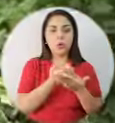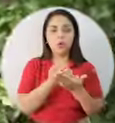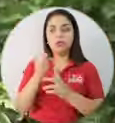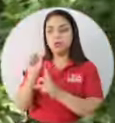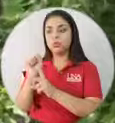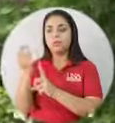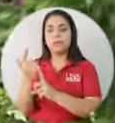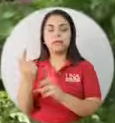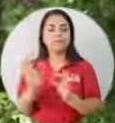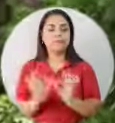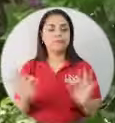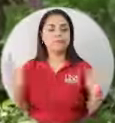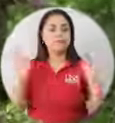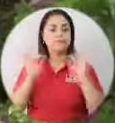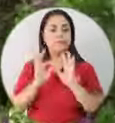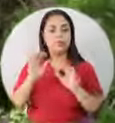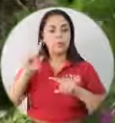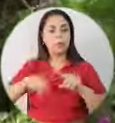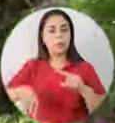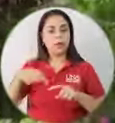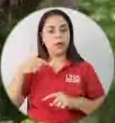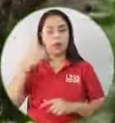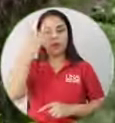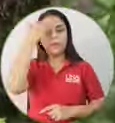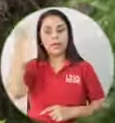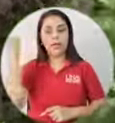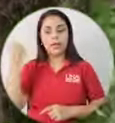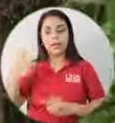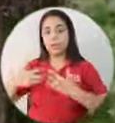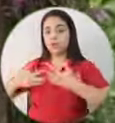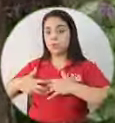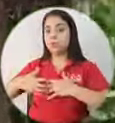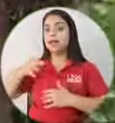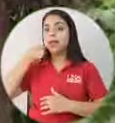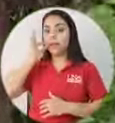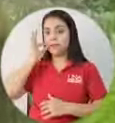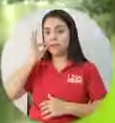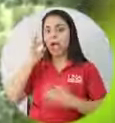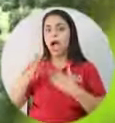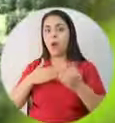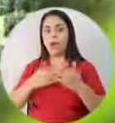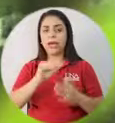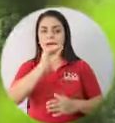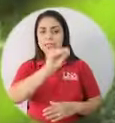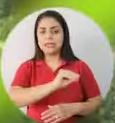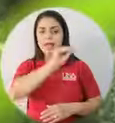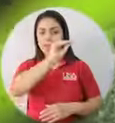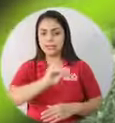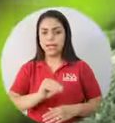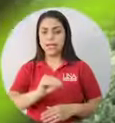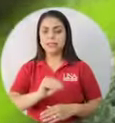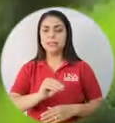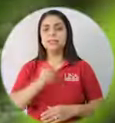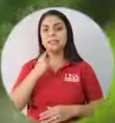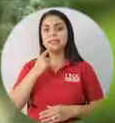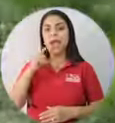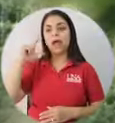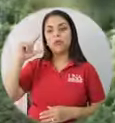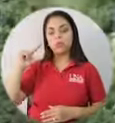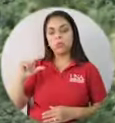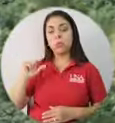sociales fundamentales, y eso no lo podemos perder de vista. La industria del café, a pesar de que en las estadísticas macro uno puede ver que ha reducido